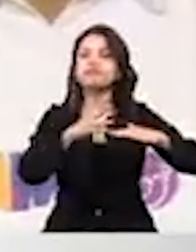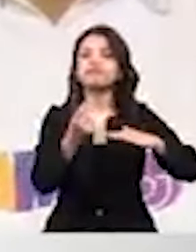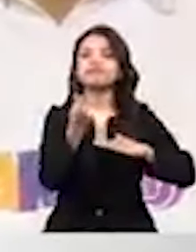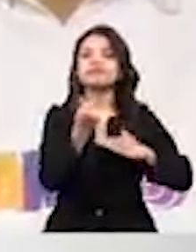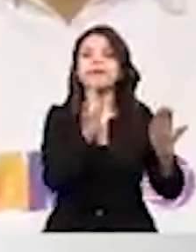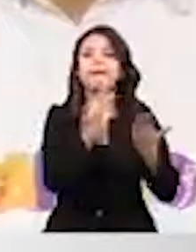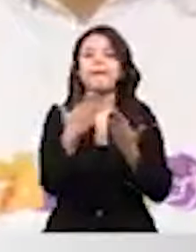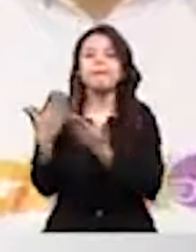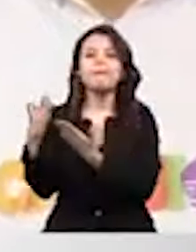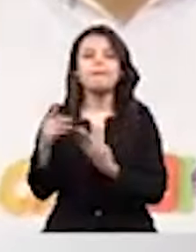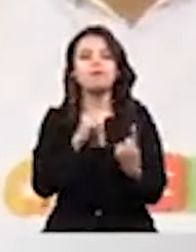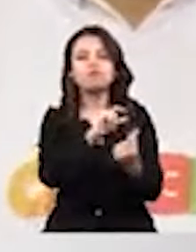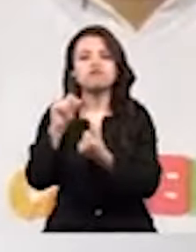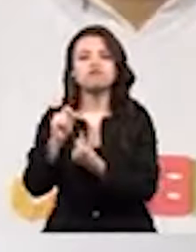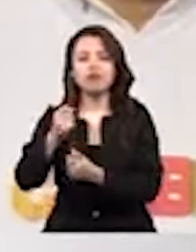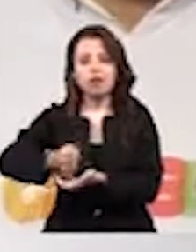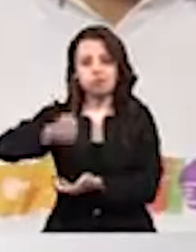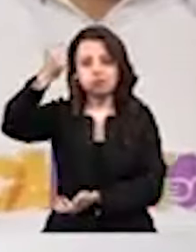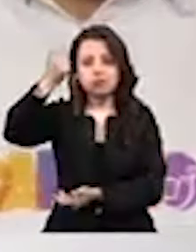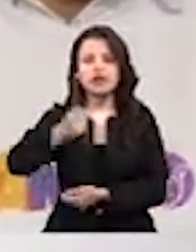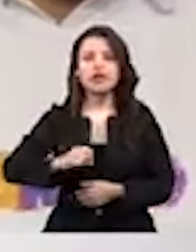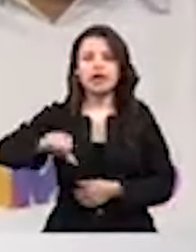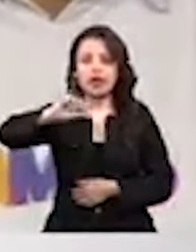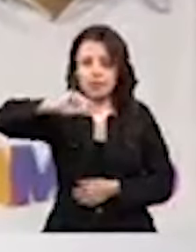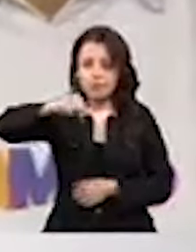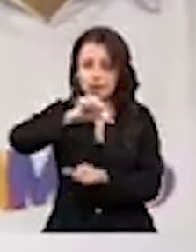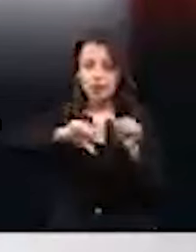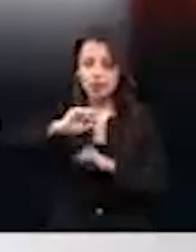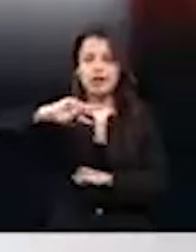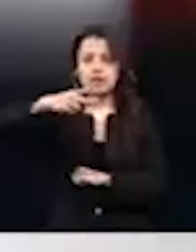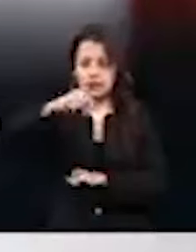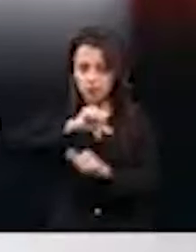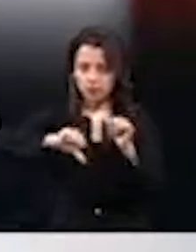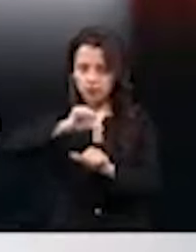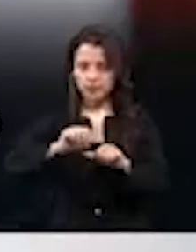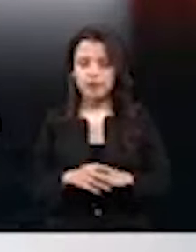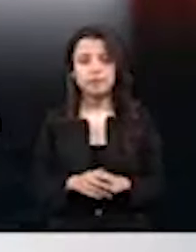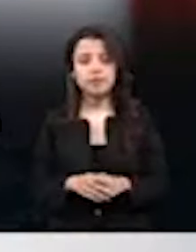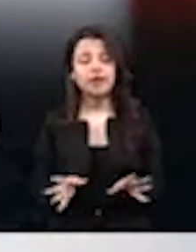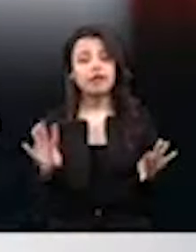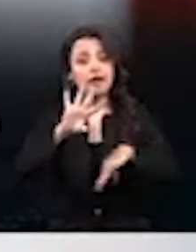y financiación en las dos vueltas de la elección presidencial. Además, habría